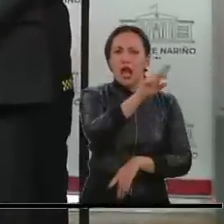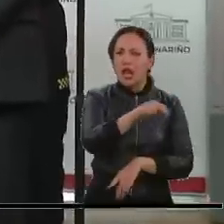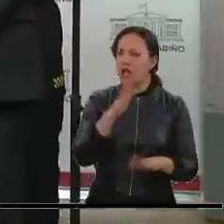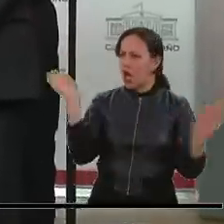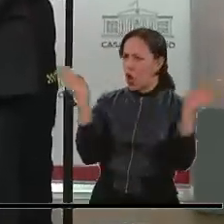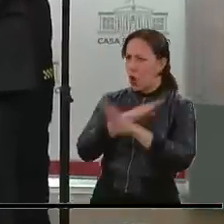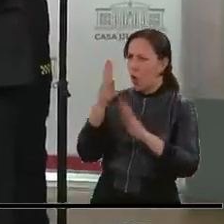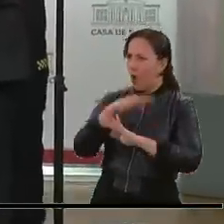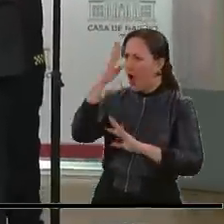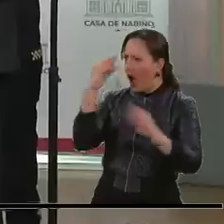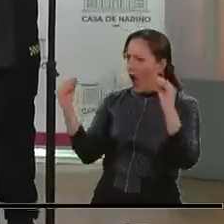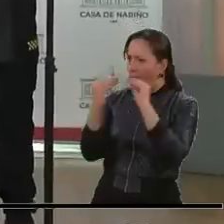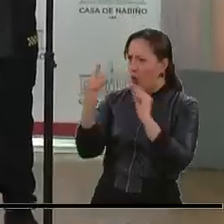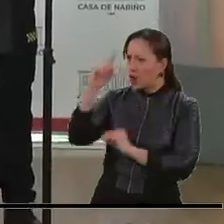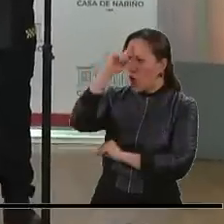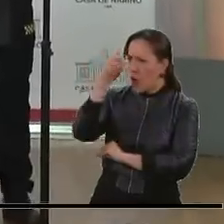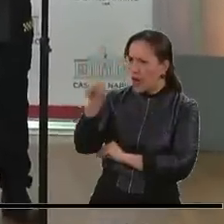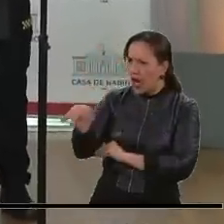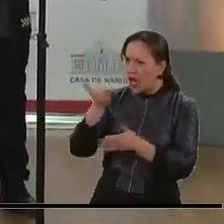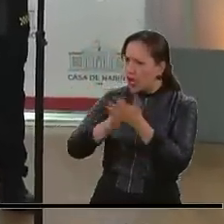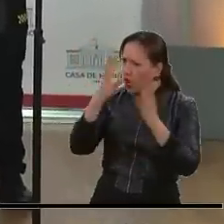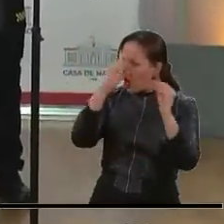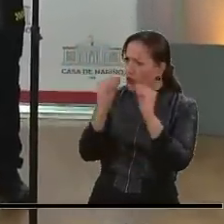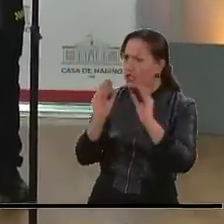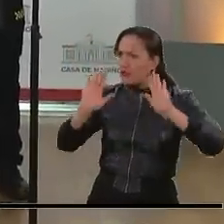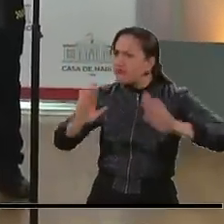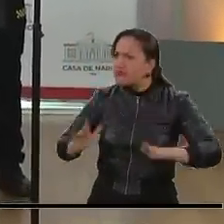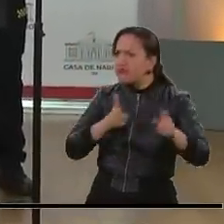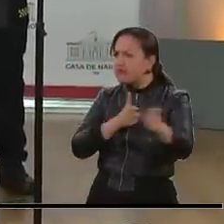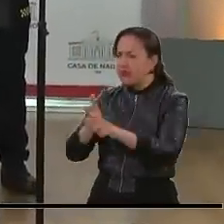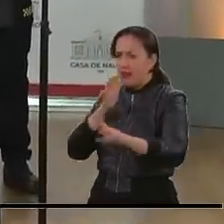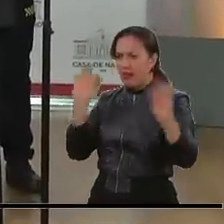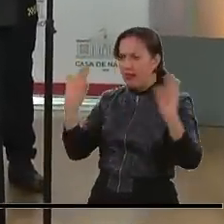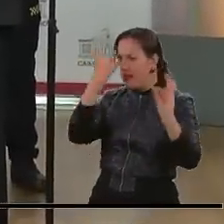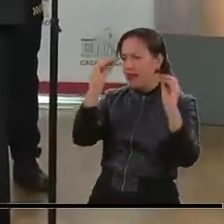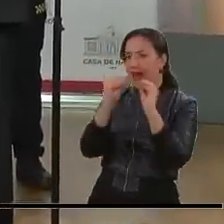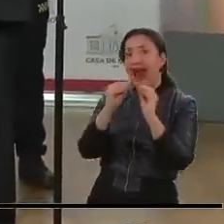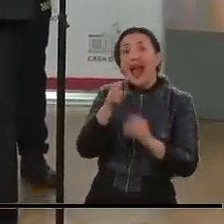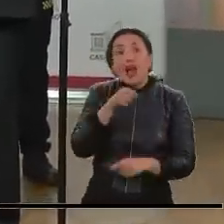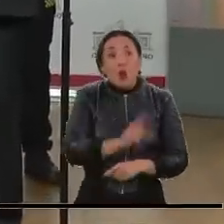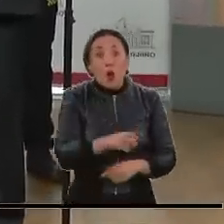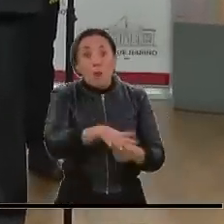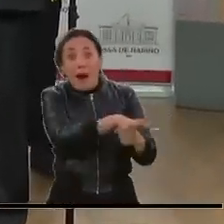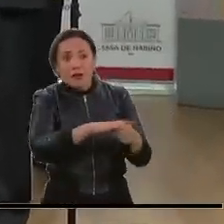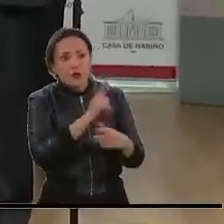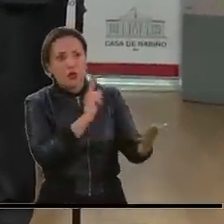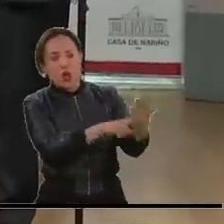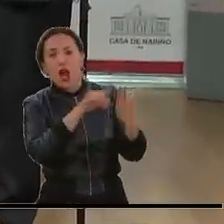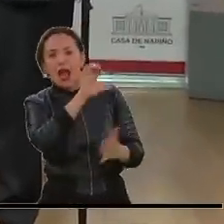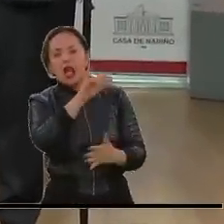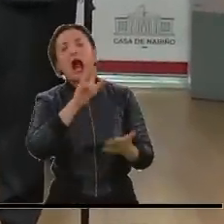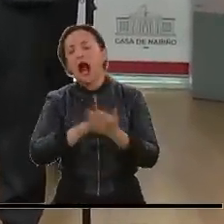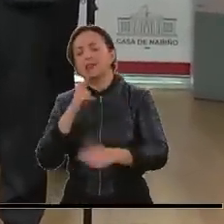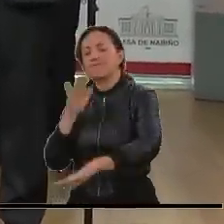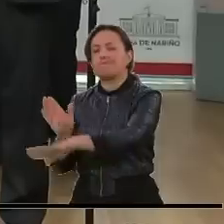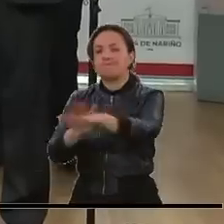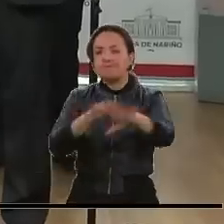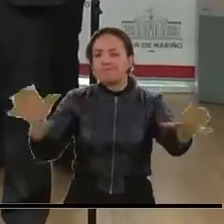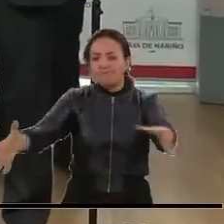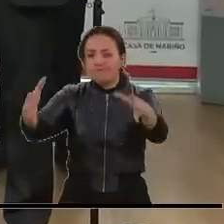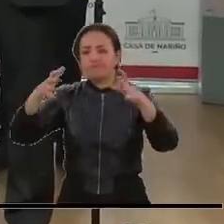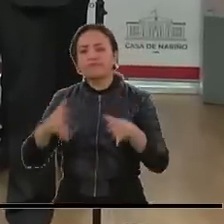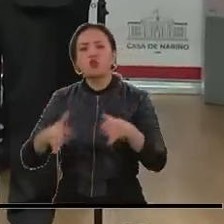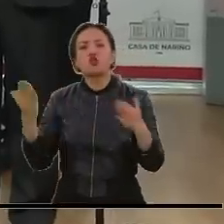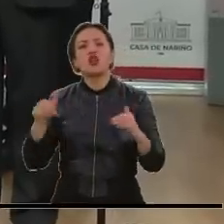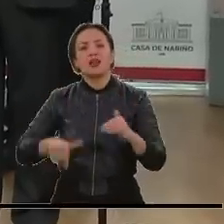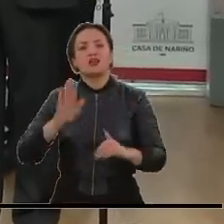pactado ningún cese al fuego con el gobierno nacional. Pues el presidente, a raíz de esto, convocó una reunión en la Casa de Nariño,